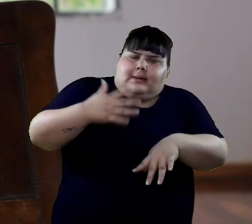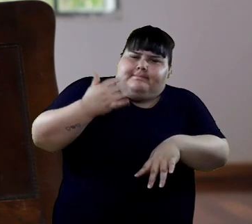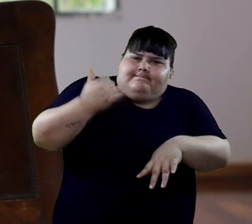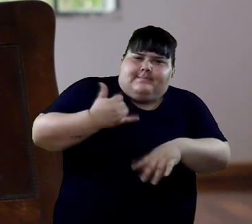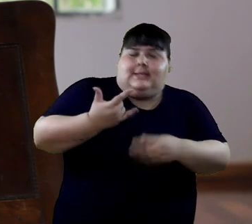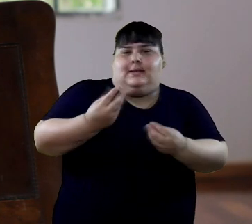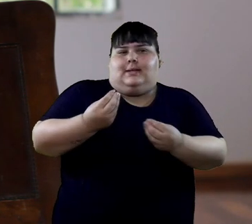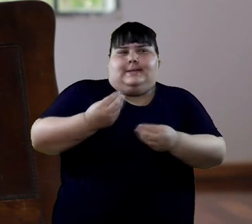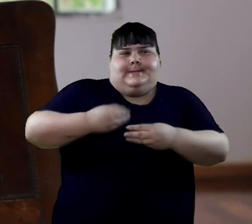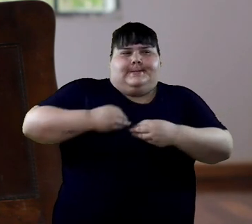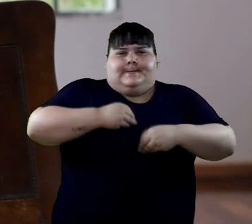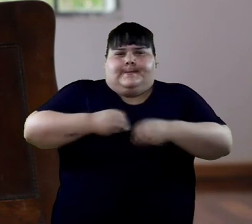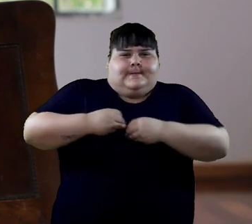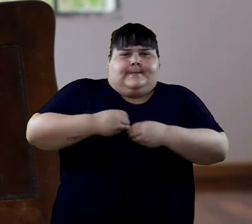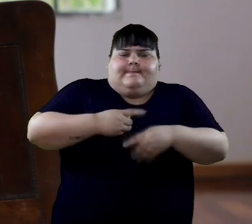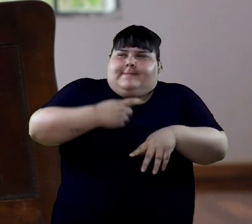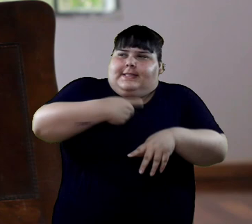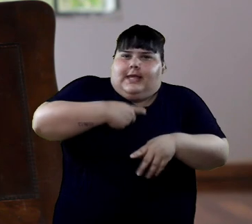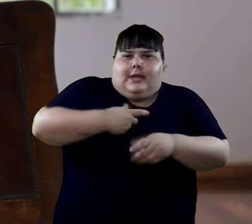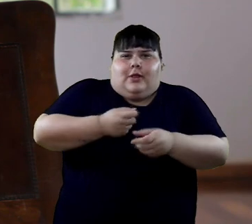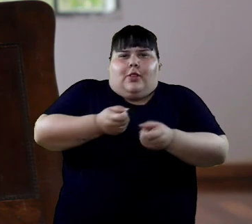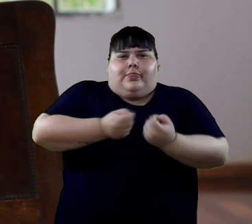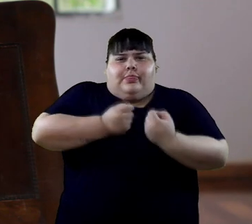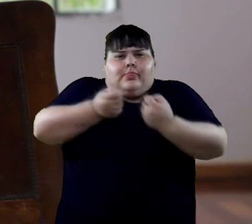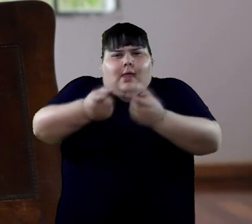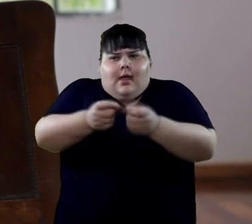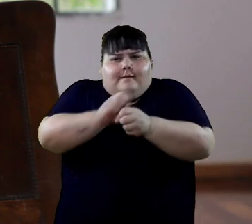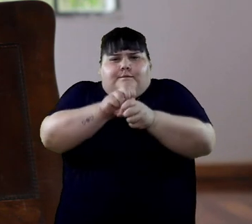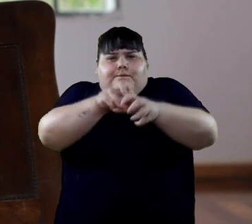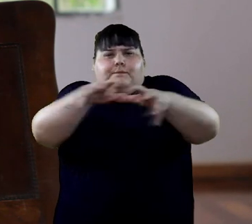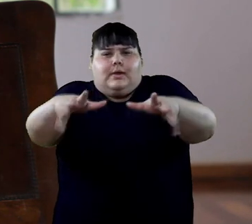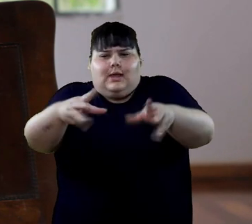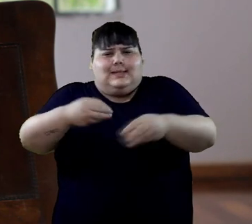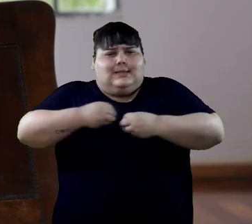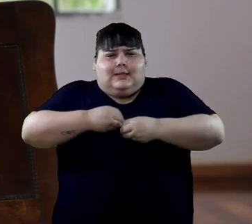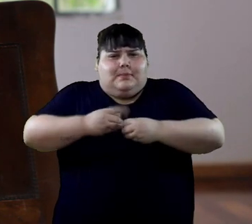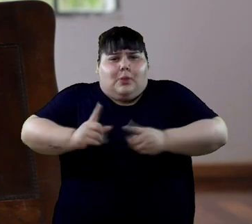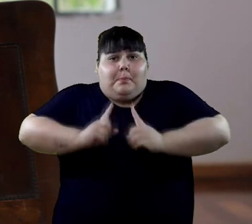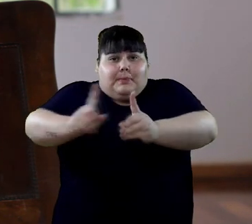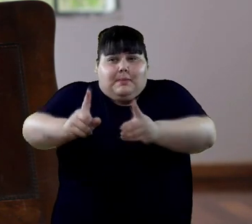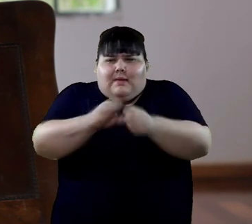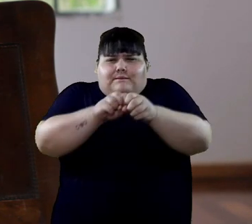ese espíritu interno de querer transmitir